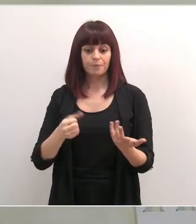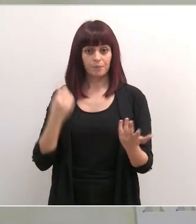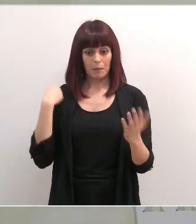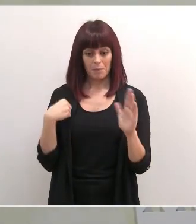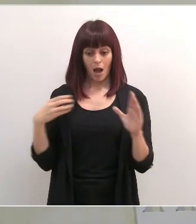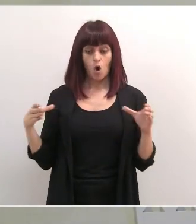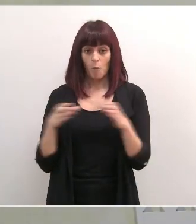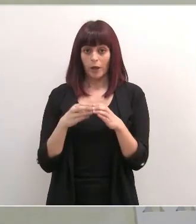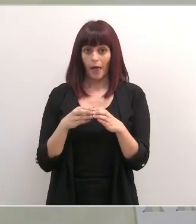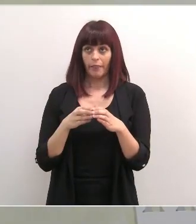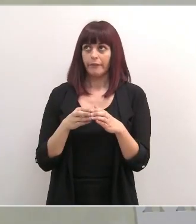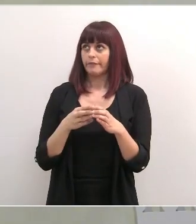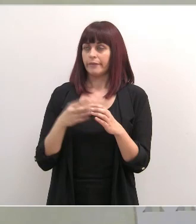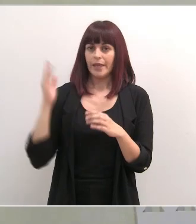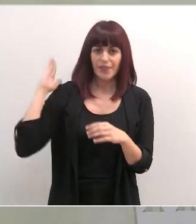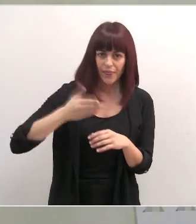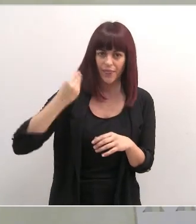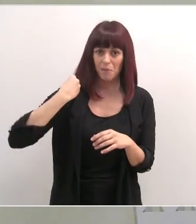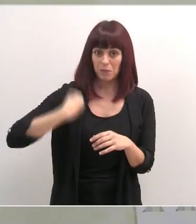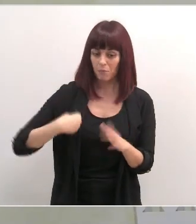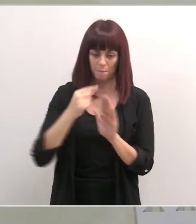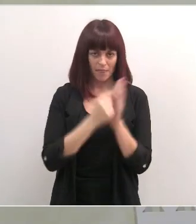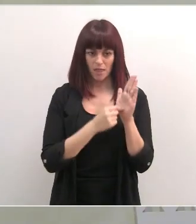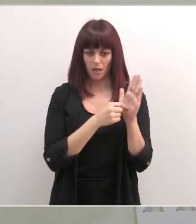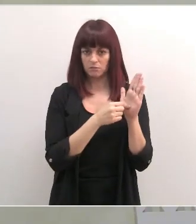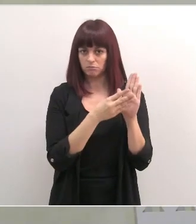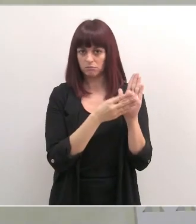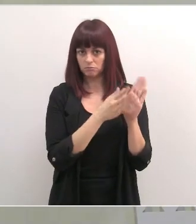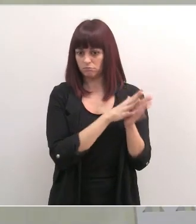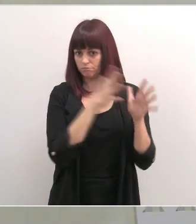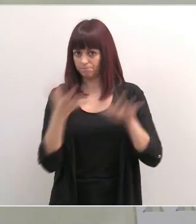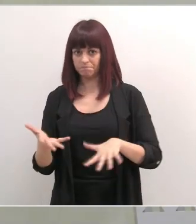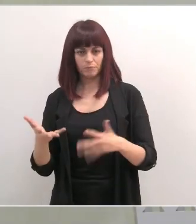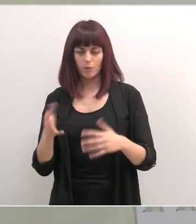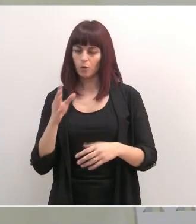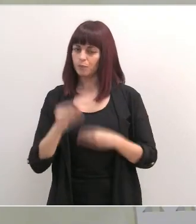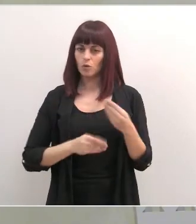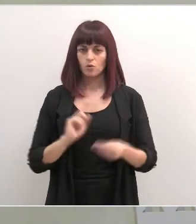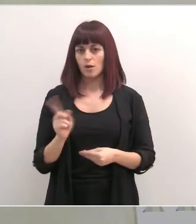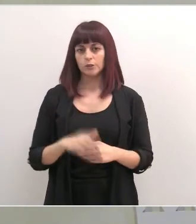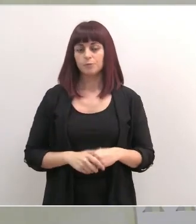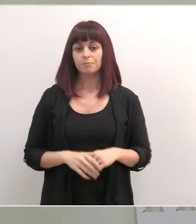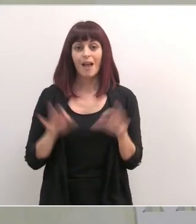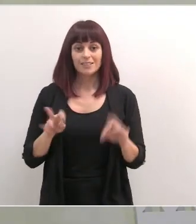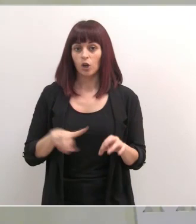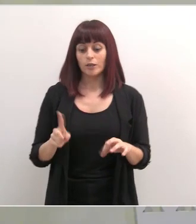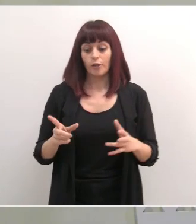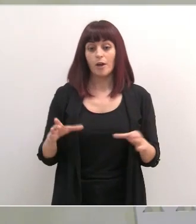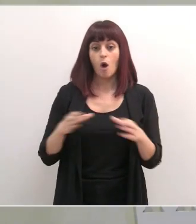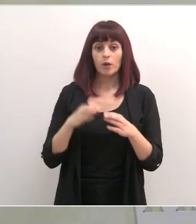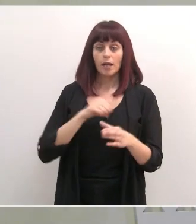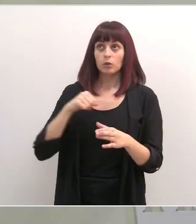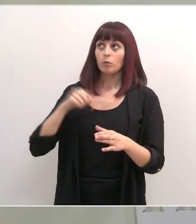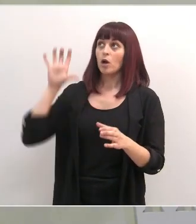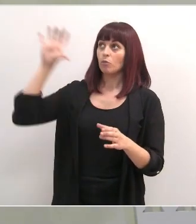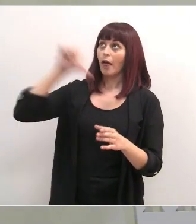misma comunidad con una misma incidencia tomara esas medidas. Y eso pues no ha sido así. Y entonces hay comunidades que tenemos la misma